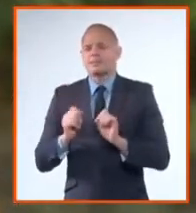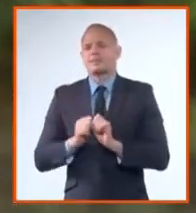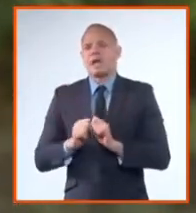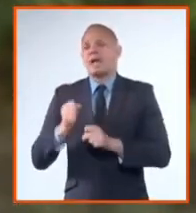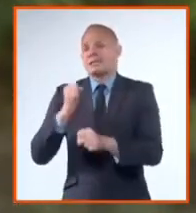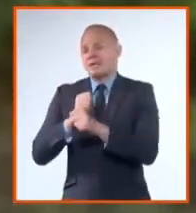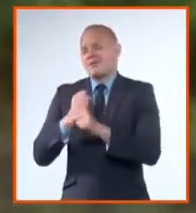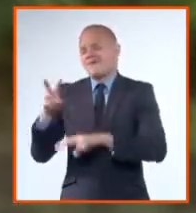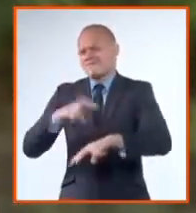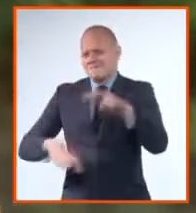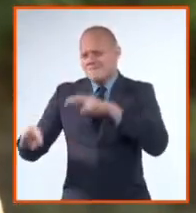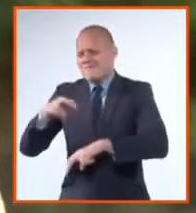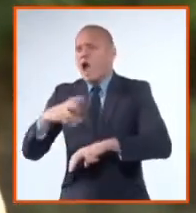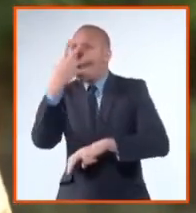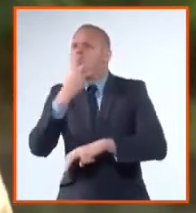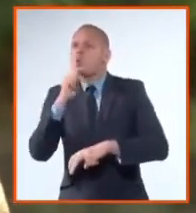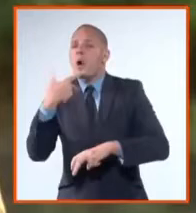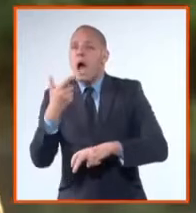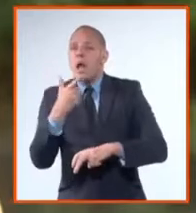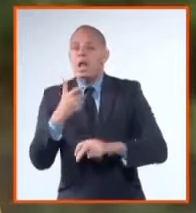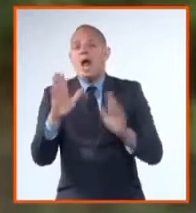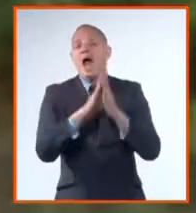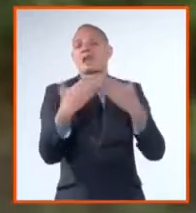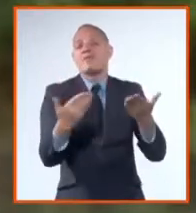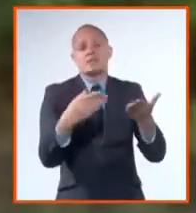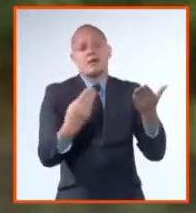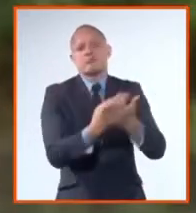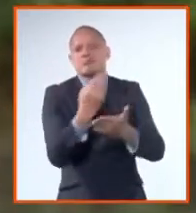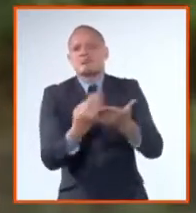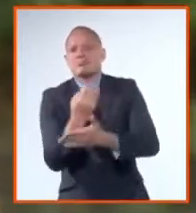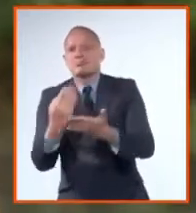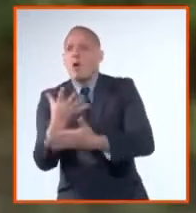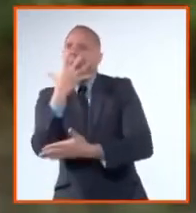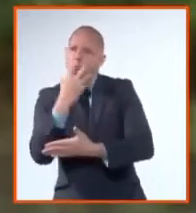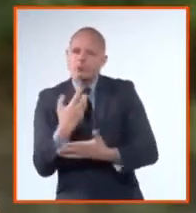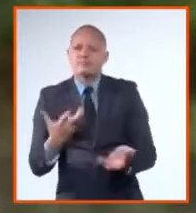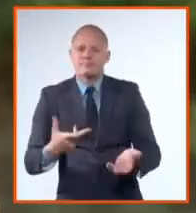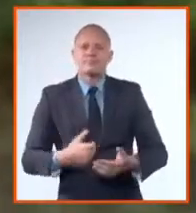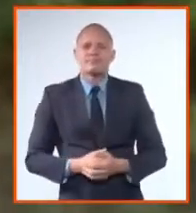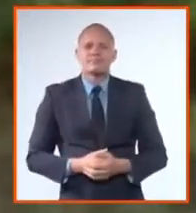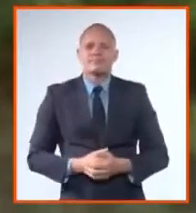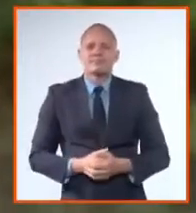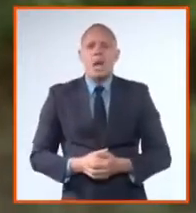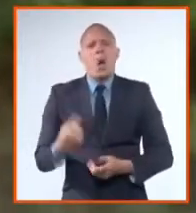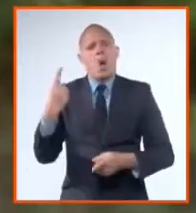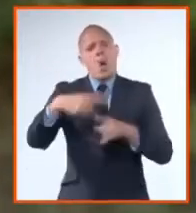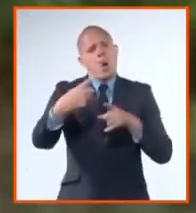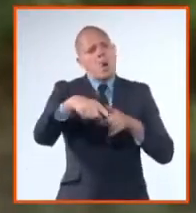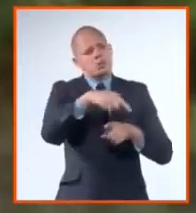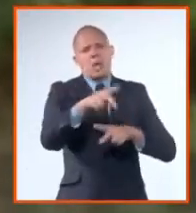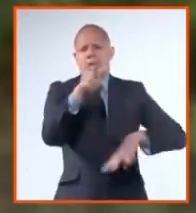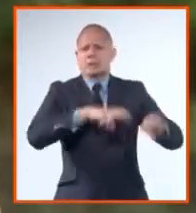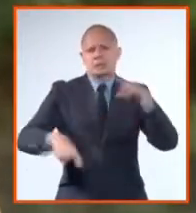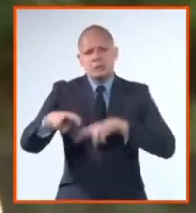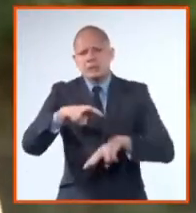trabajos de la vacuna. Y nosotros sabemos que eso